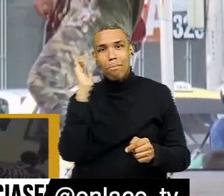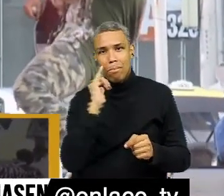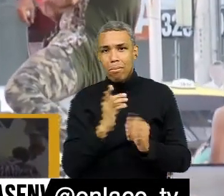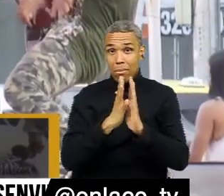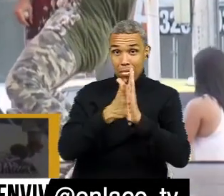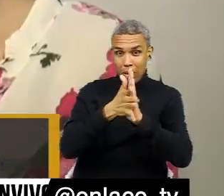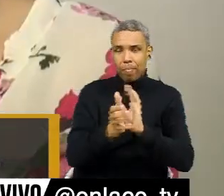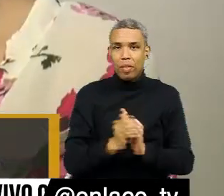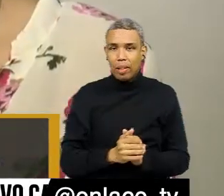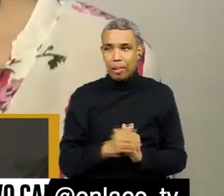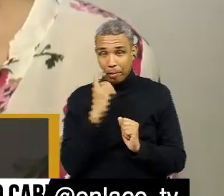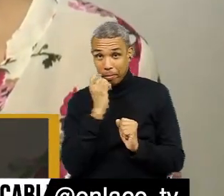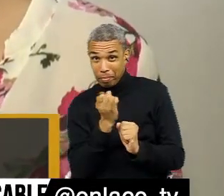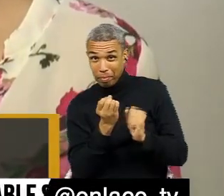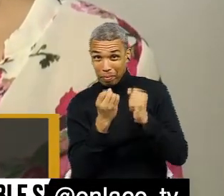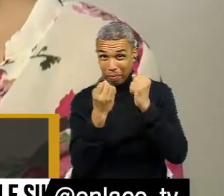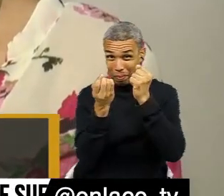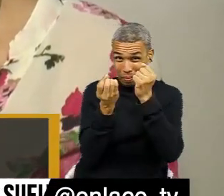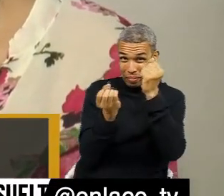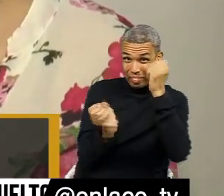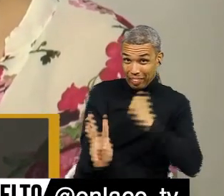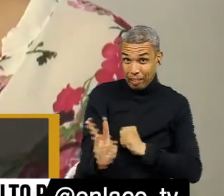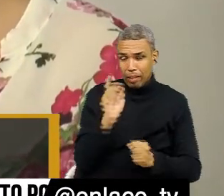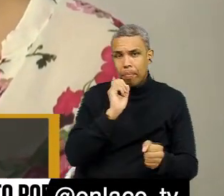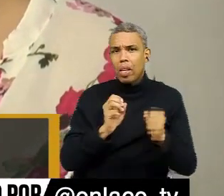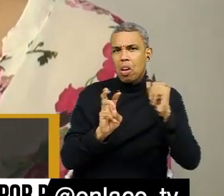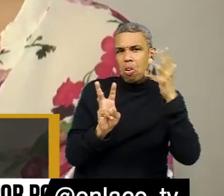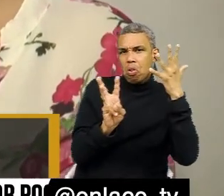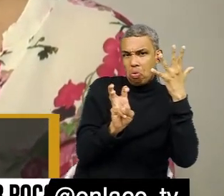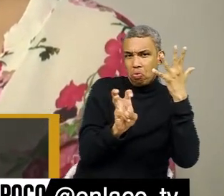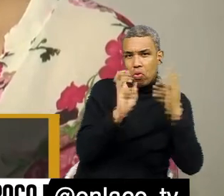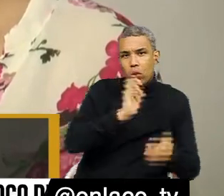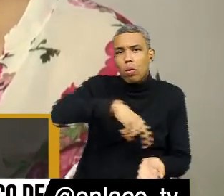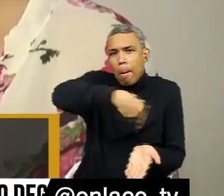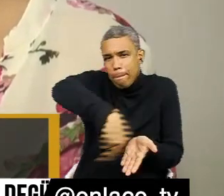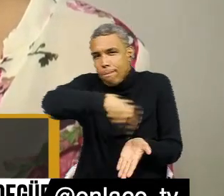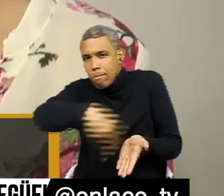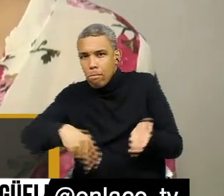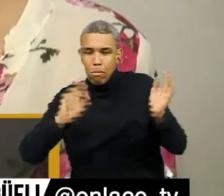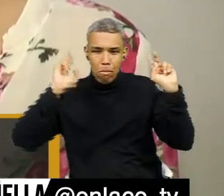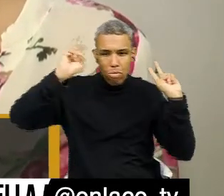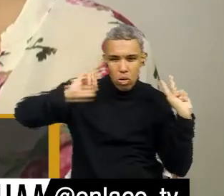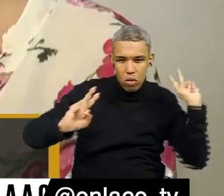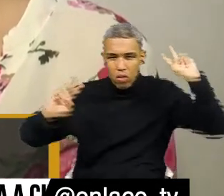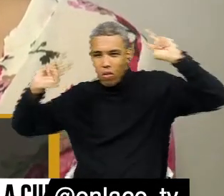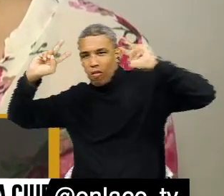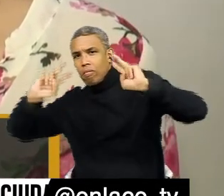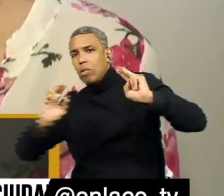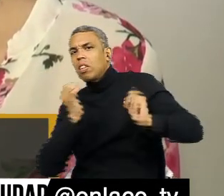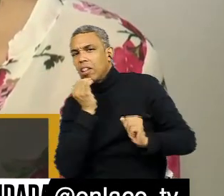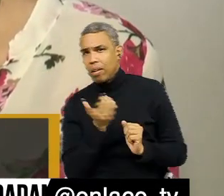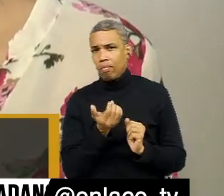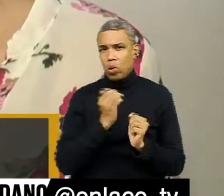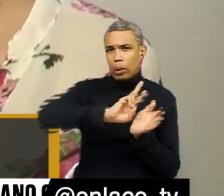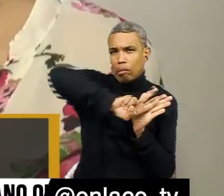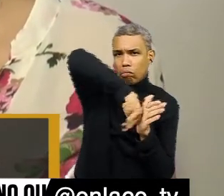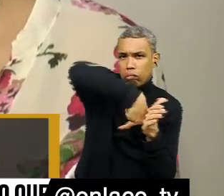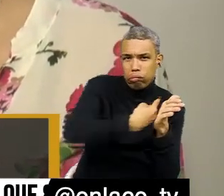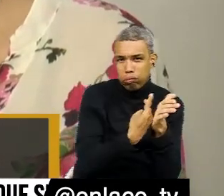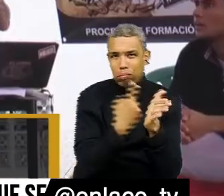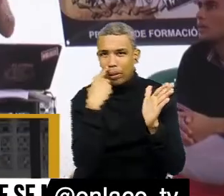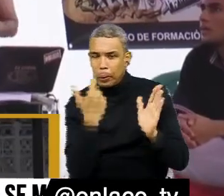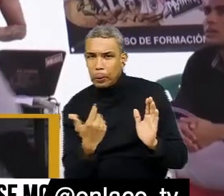13 categorías, entre ellas 8 categorías de danza urbana, entre all style, entre breakdance, freestyle, electrodance y todas